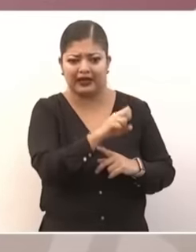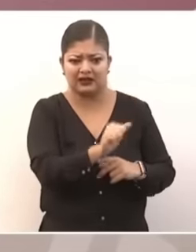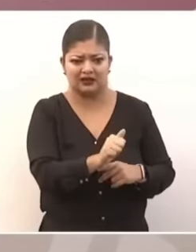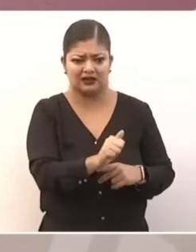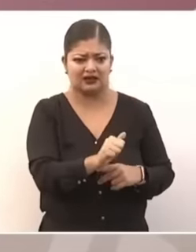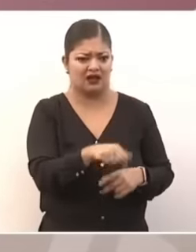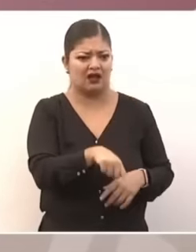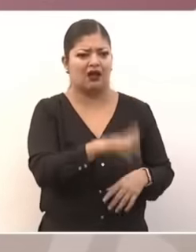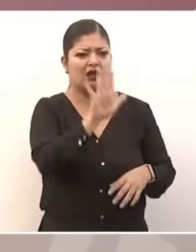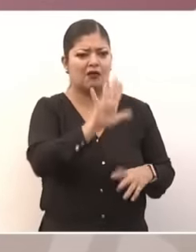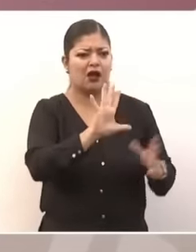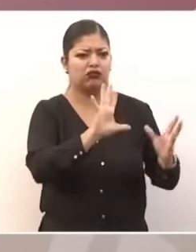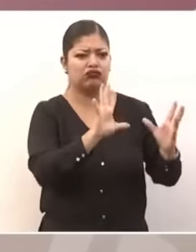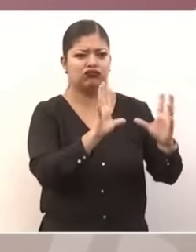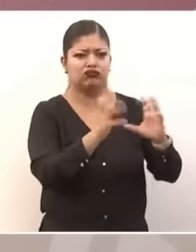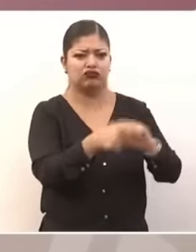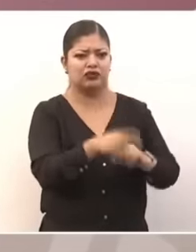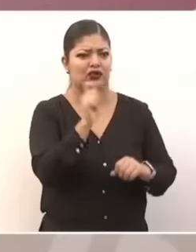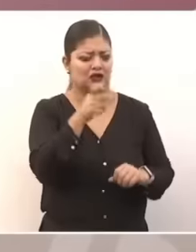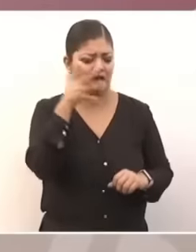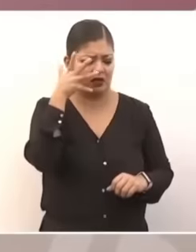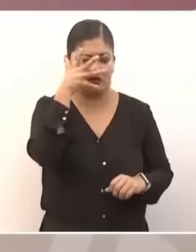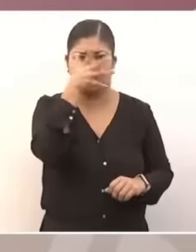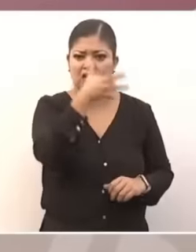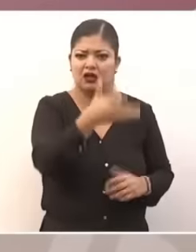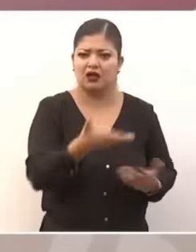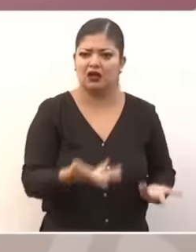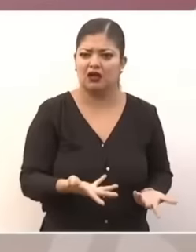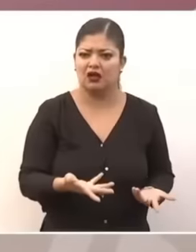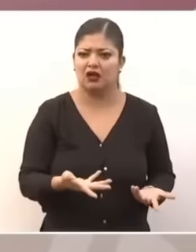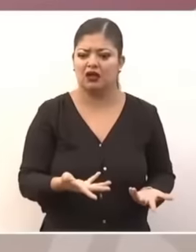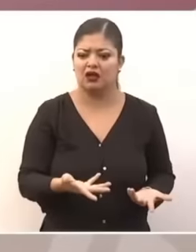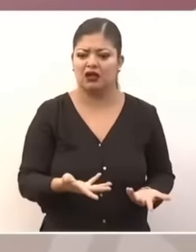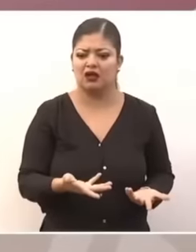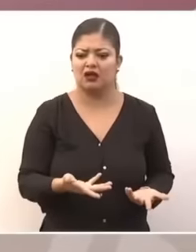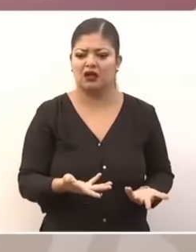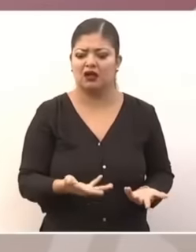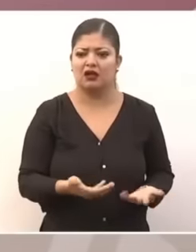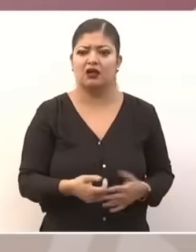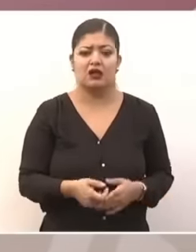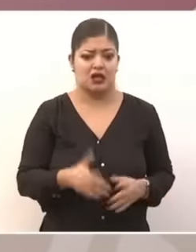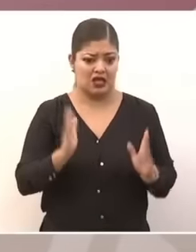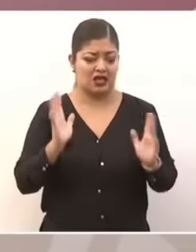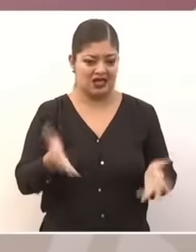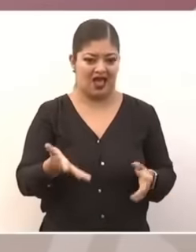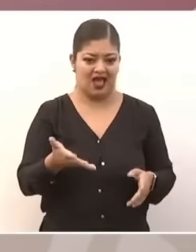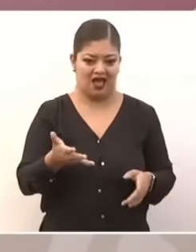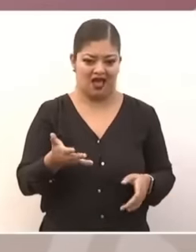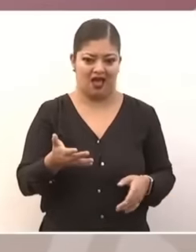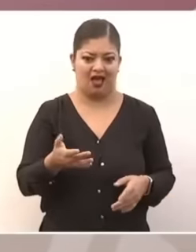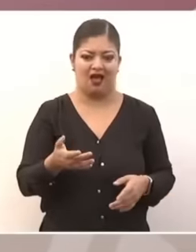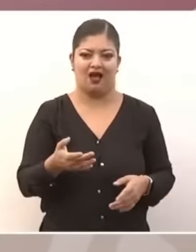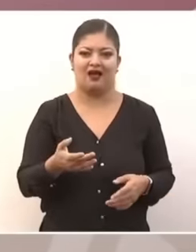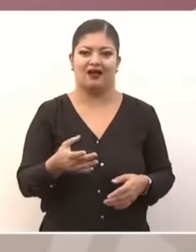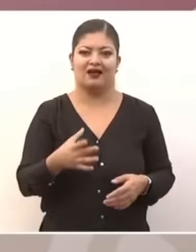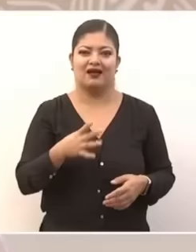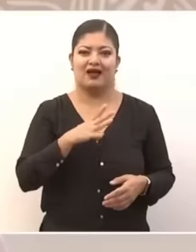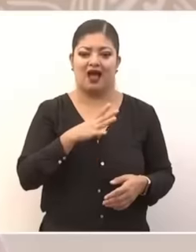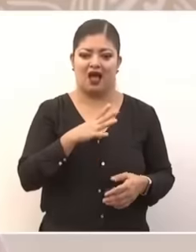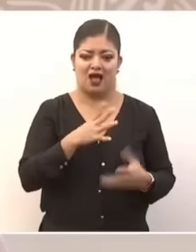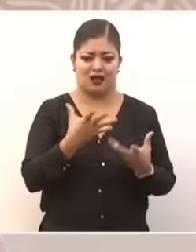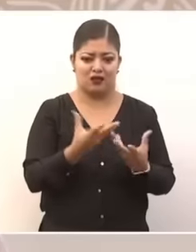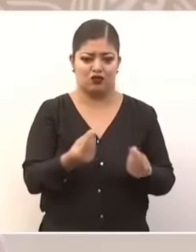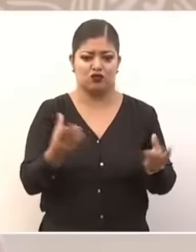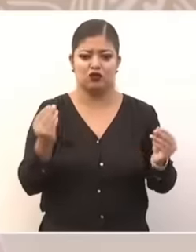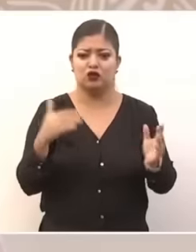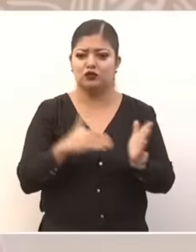ruinas lo que se había construido. Ya se habían invertido miles de millones